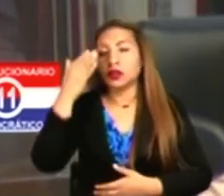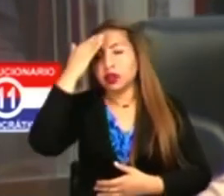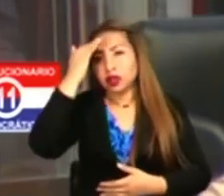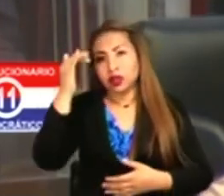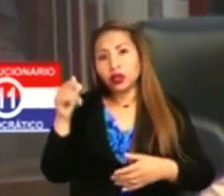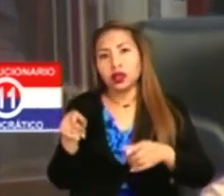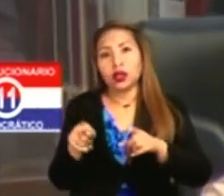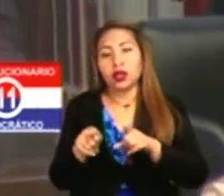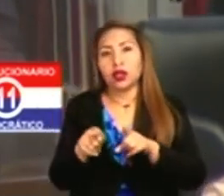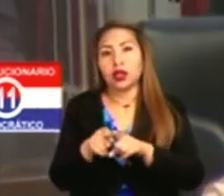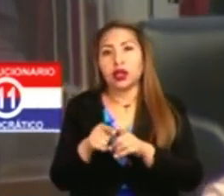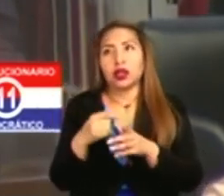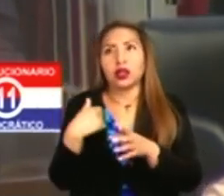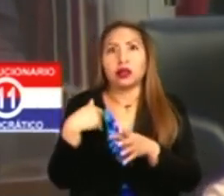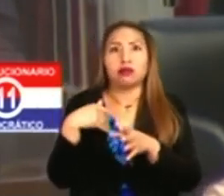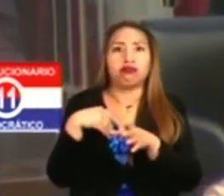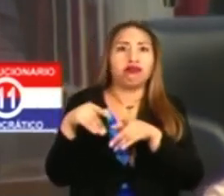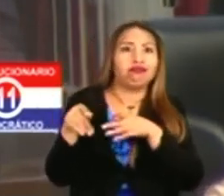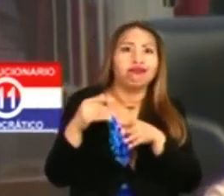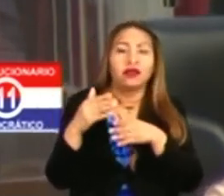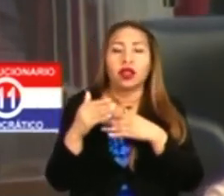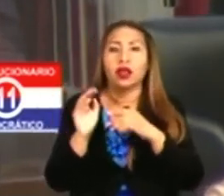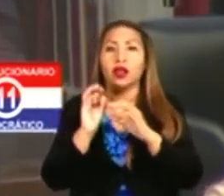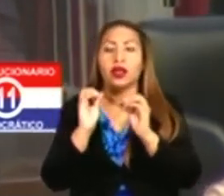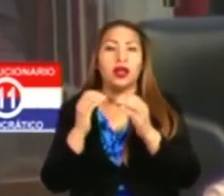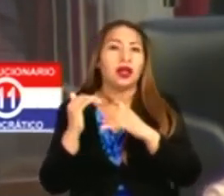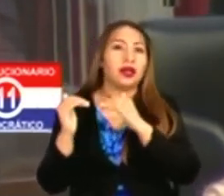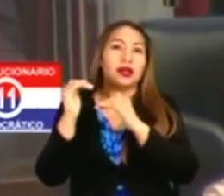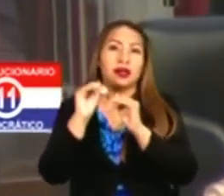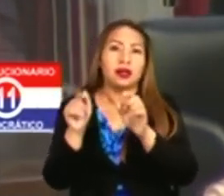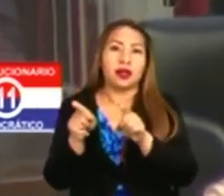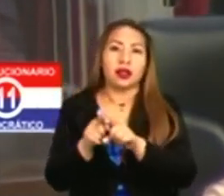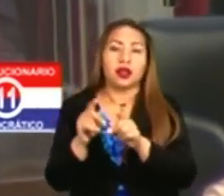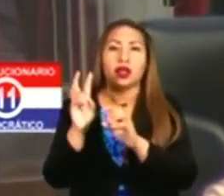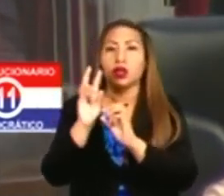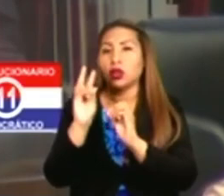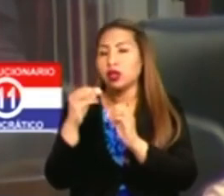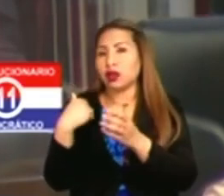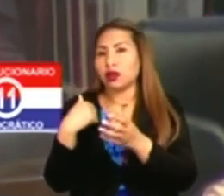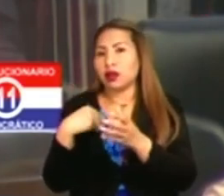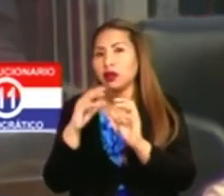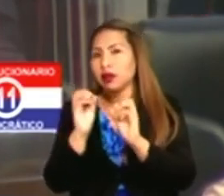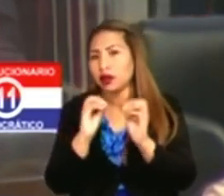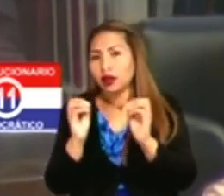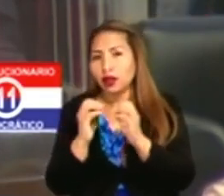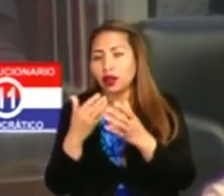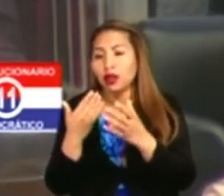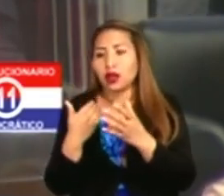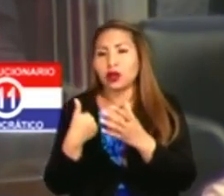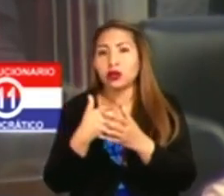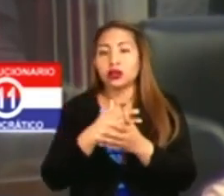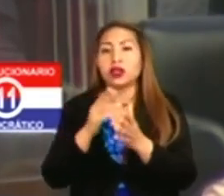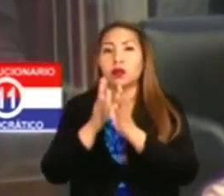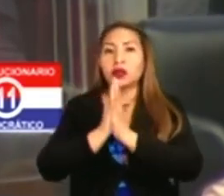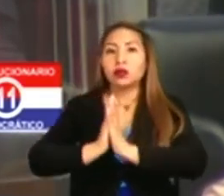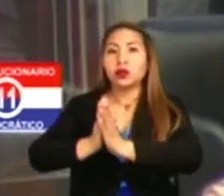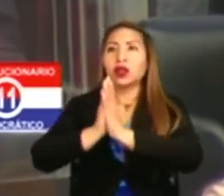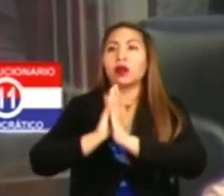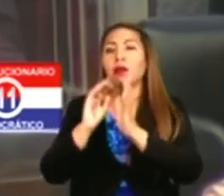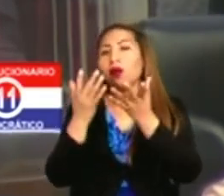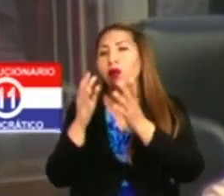tener una reforma migratoria que estamos pidiendo hace más de 7 años y que también ha incrementado